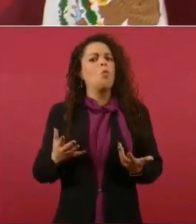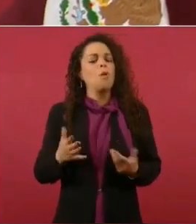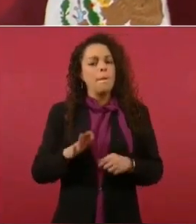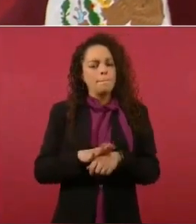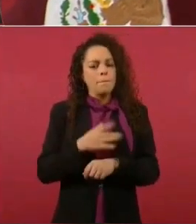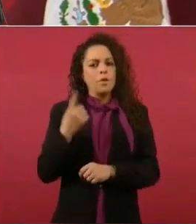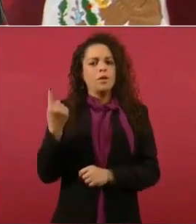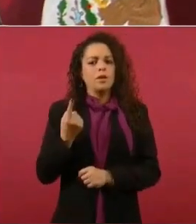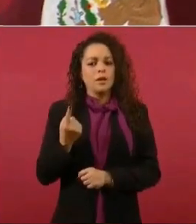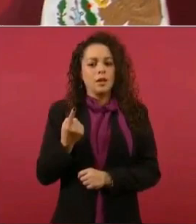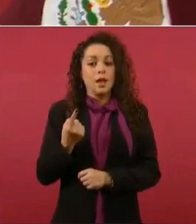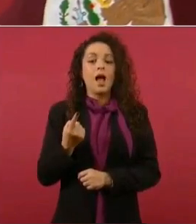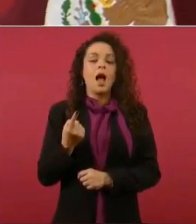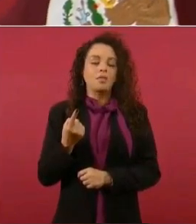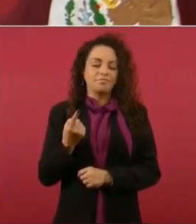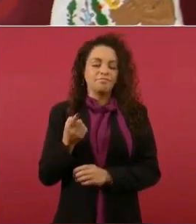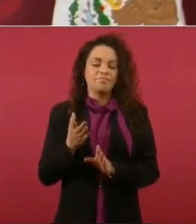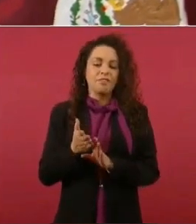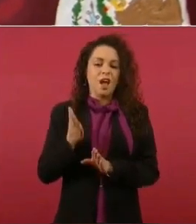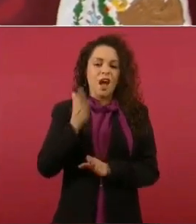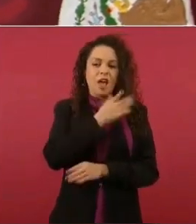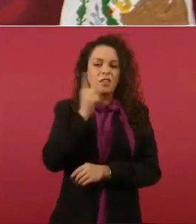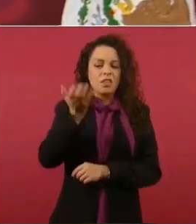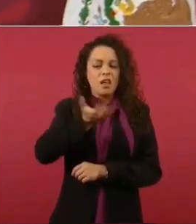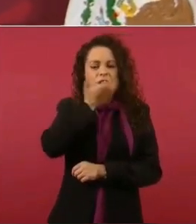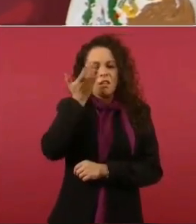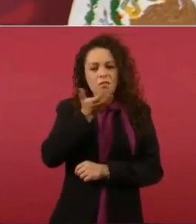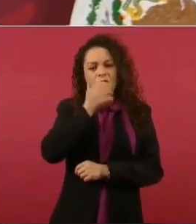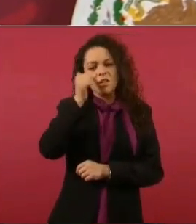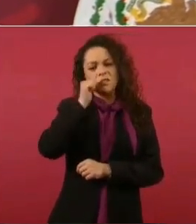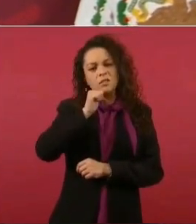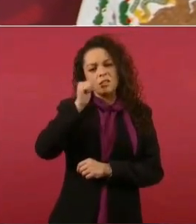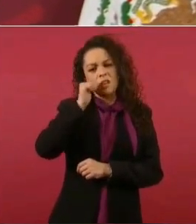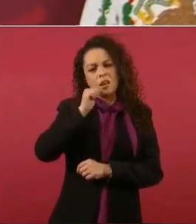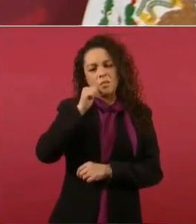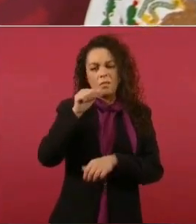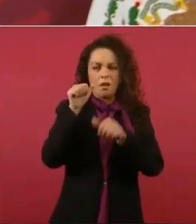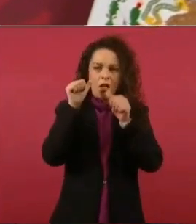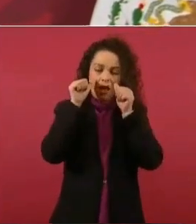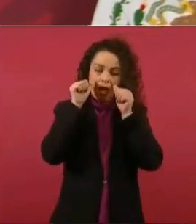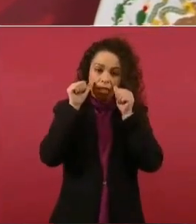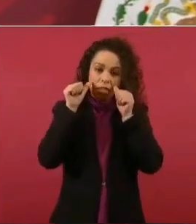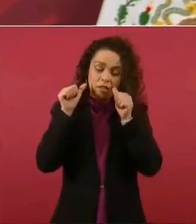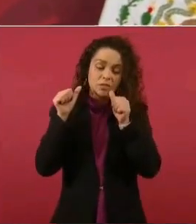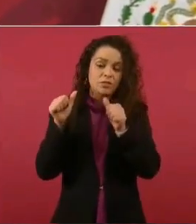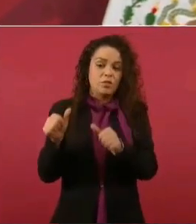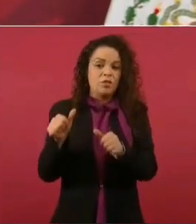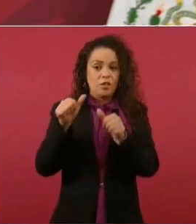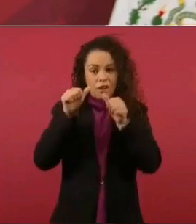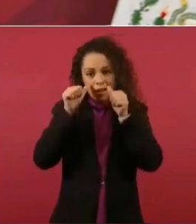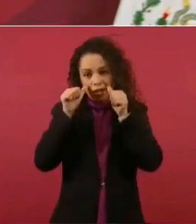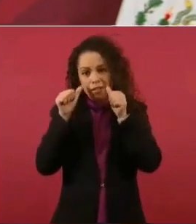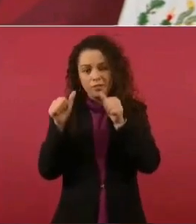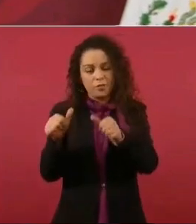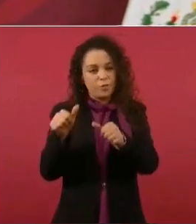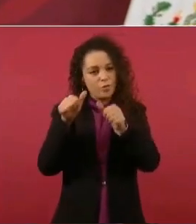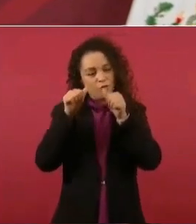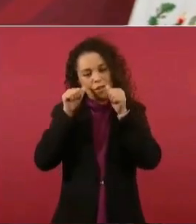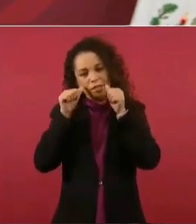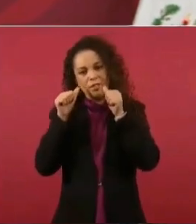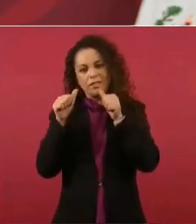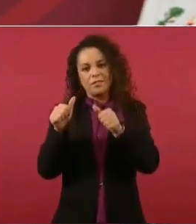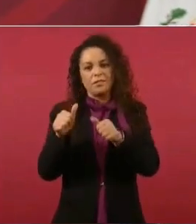de inmediato se le fueron encima a todos los medios de comunicación, todos ellos. Dijo que otra de las cosas